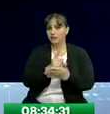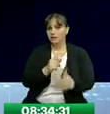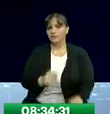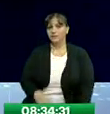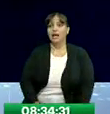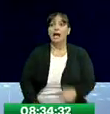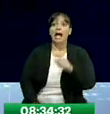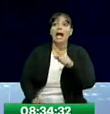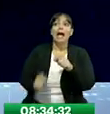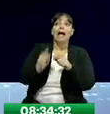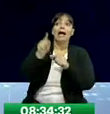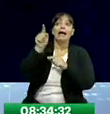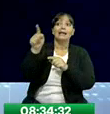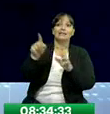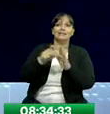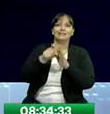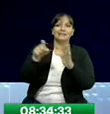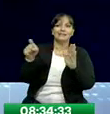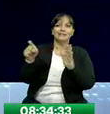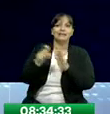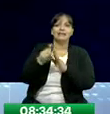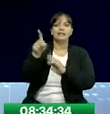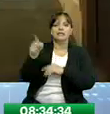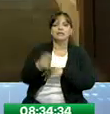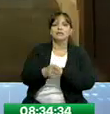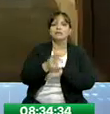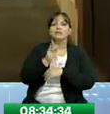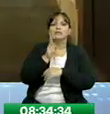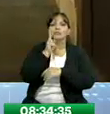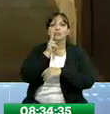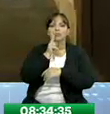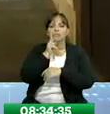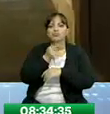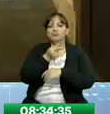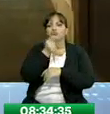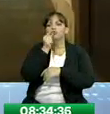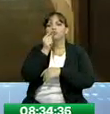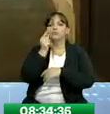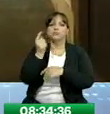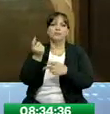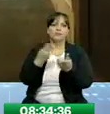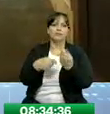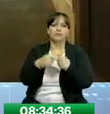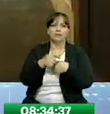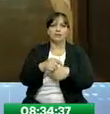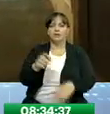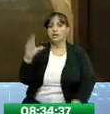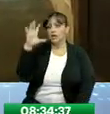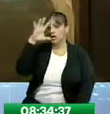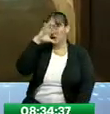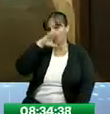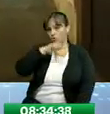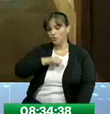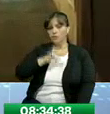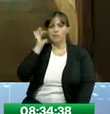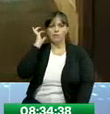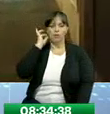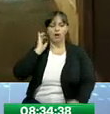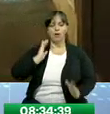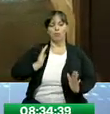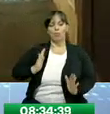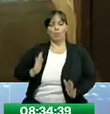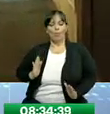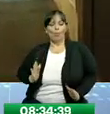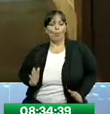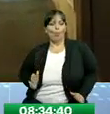tres casas y otros licores al señor donde al aceite en la noche hay señoritas que muestran el muslo para que la gente venga